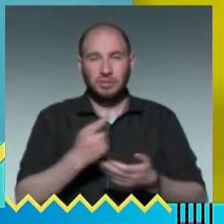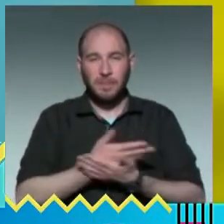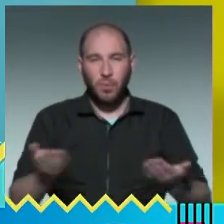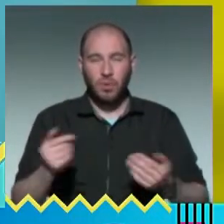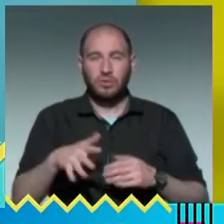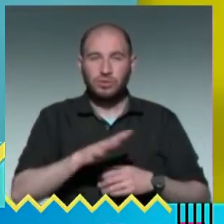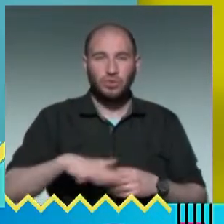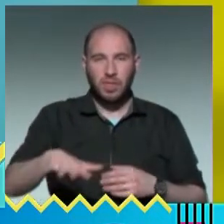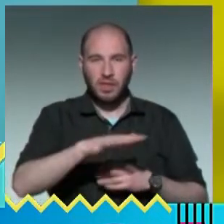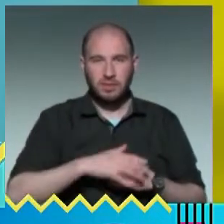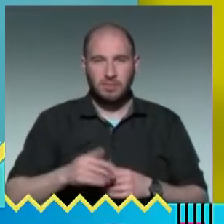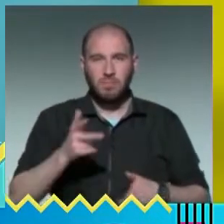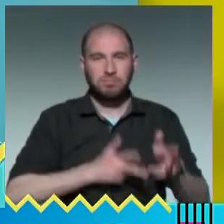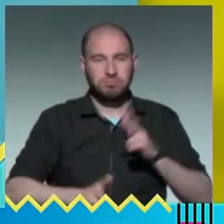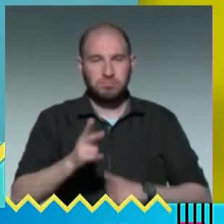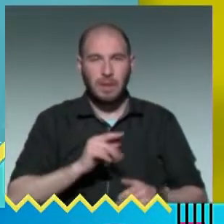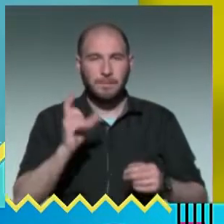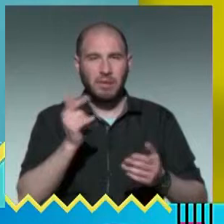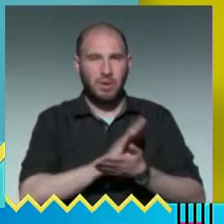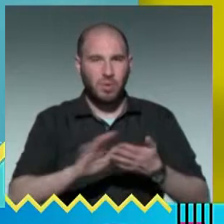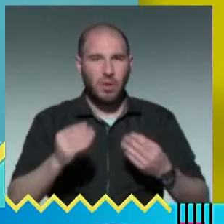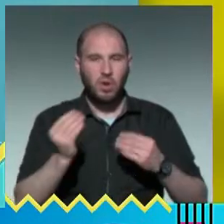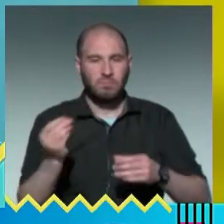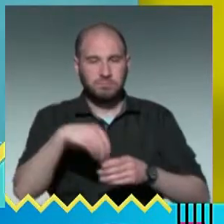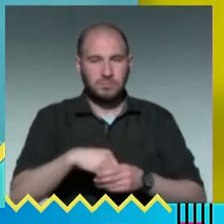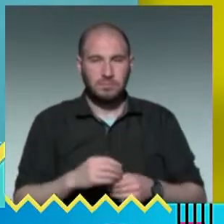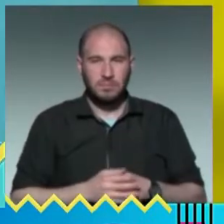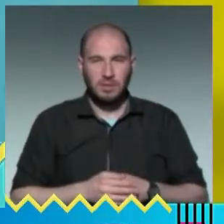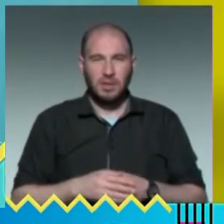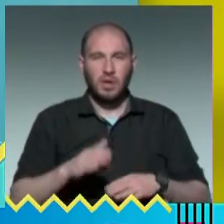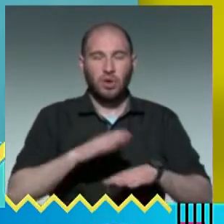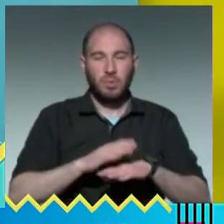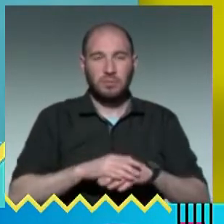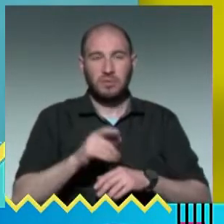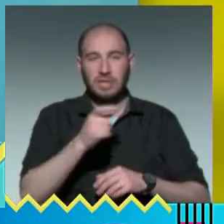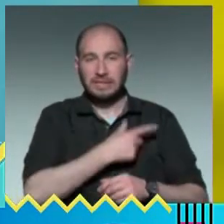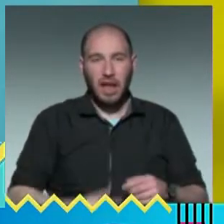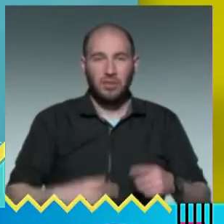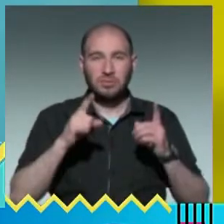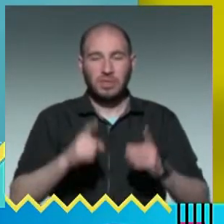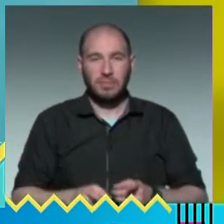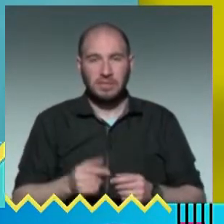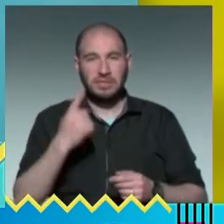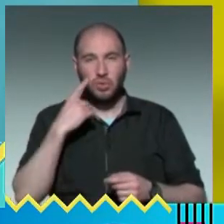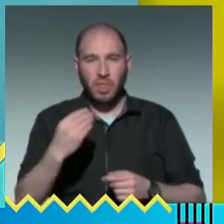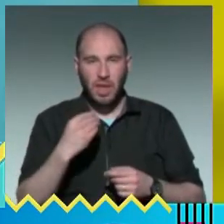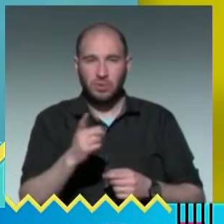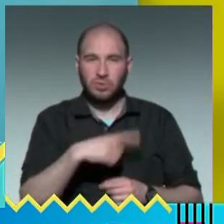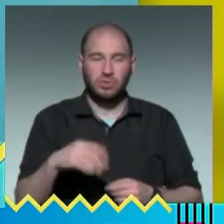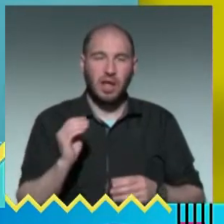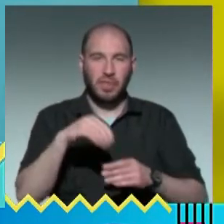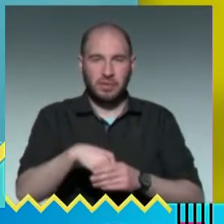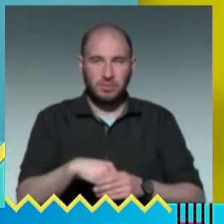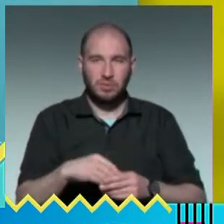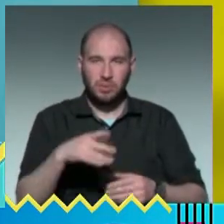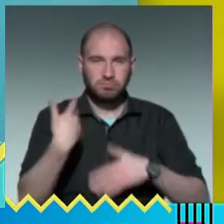público urbano, ¿sí? La movilidad, este nuevo concepto y cómo lo incorporamos a través del compromiso del Estado y por supuesto también de los ciudadanos, de quienes hacemos parte